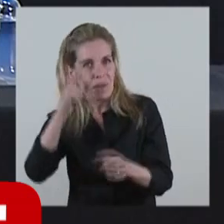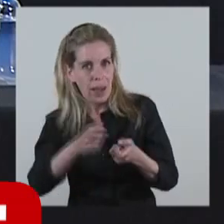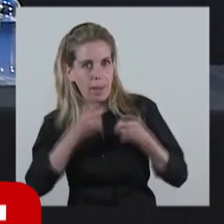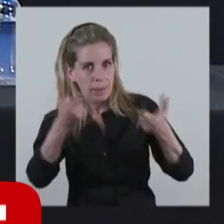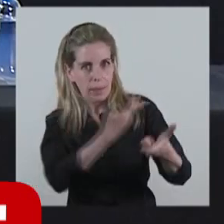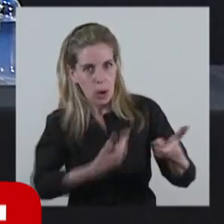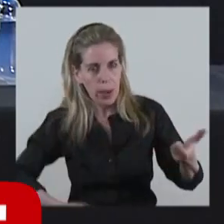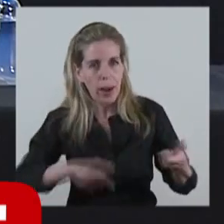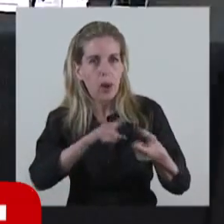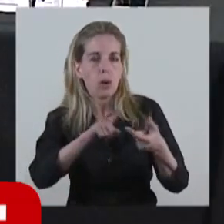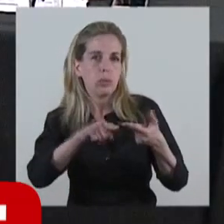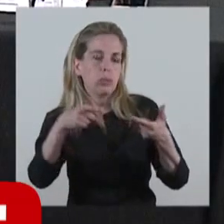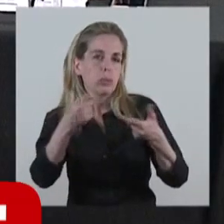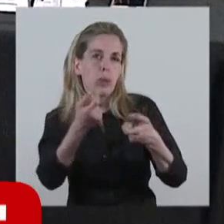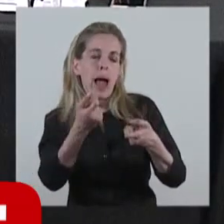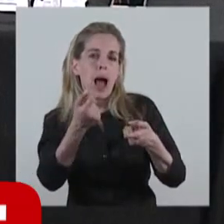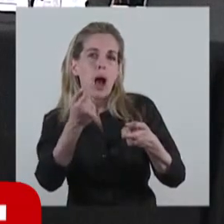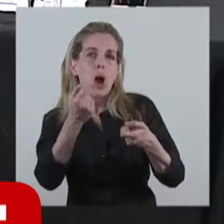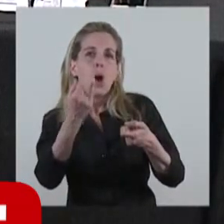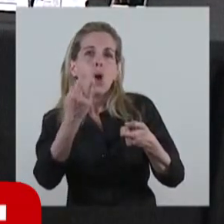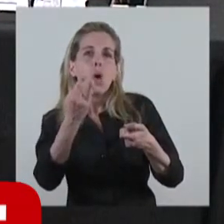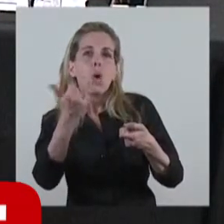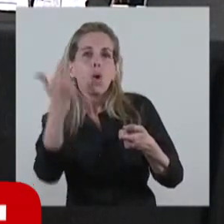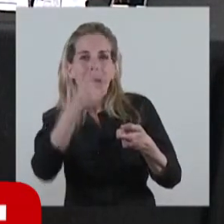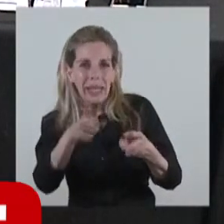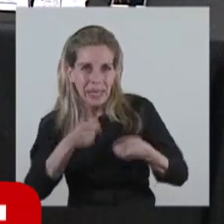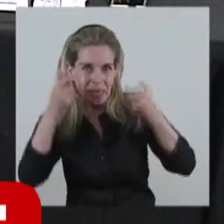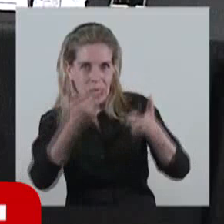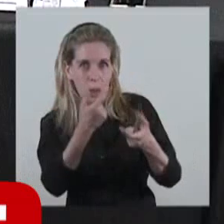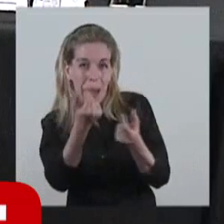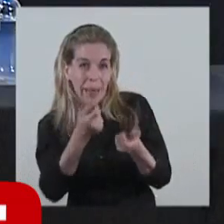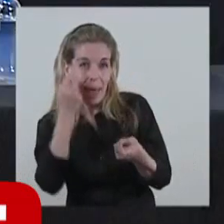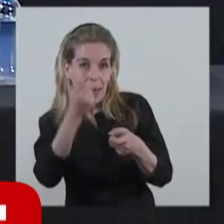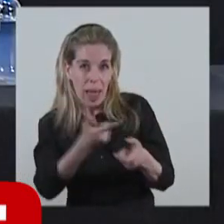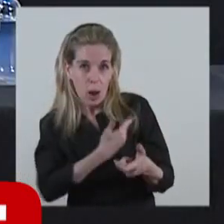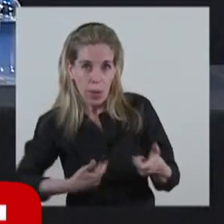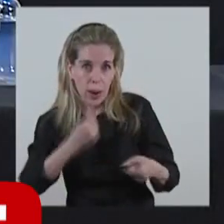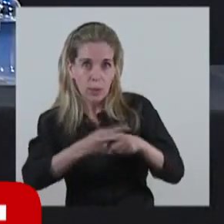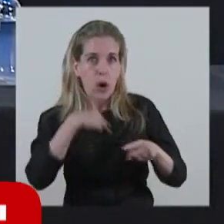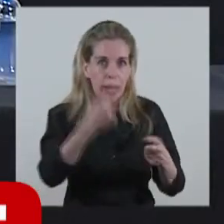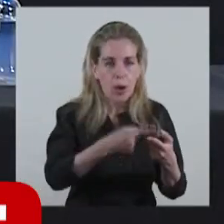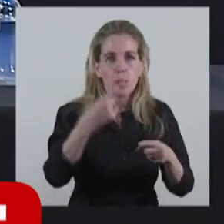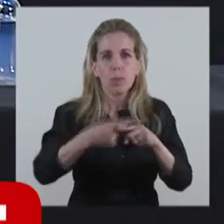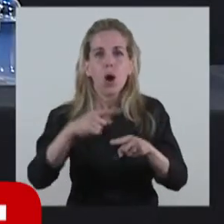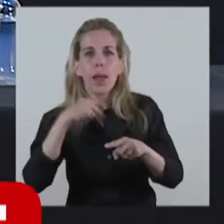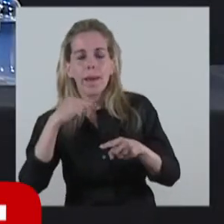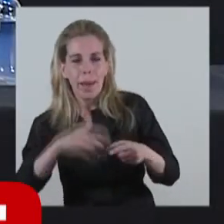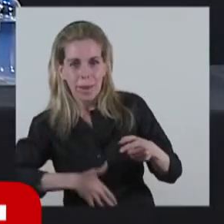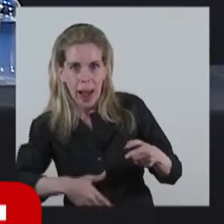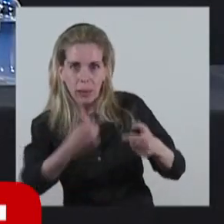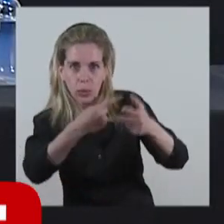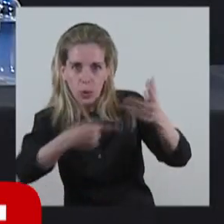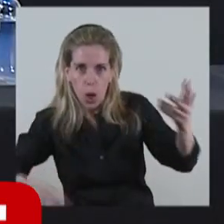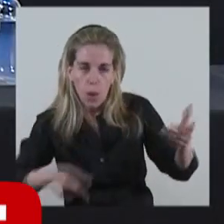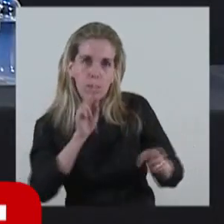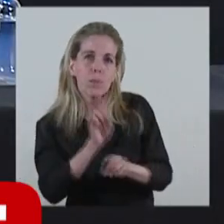la extensión de la asignación universal por hijo, la extensión de la asignación universal por embarazo, medidas para proteger al trabajo y a